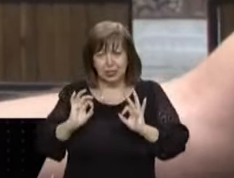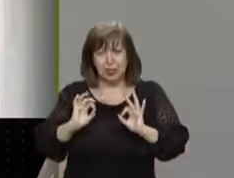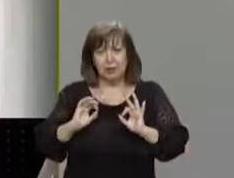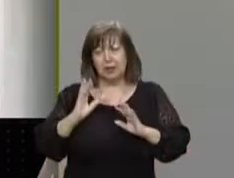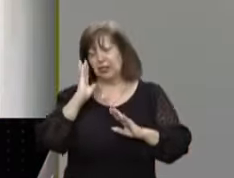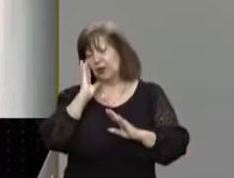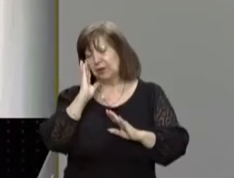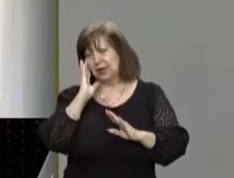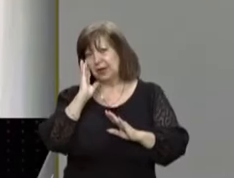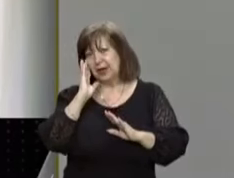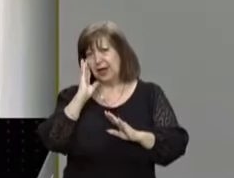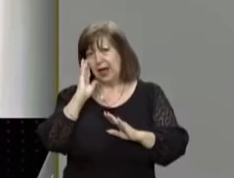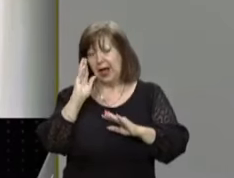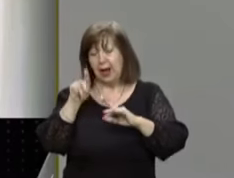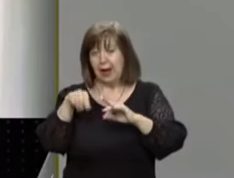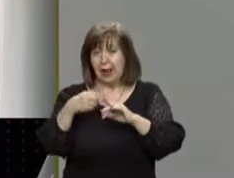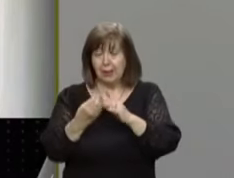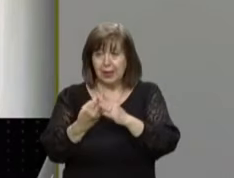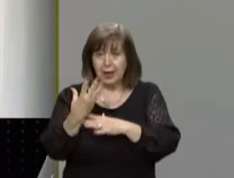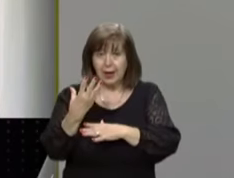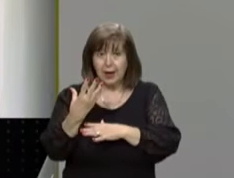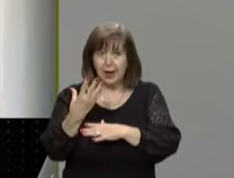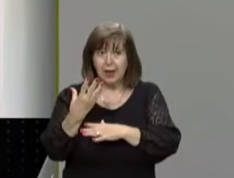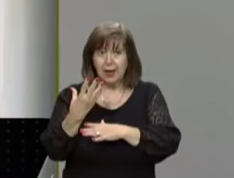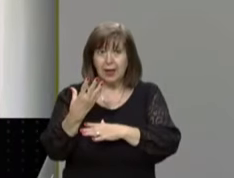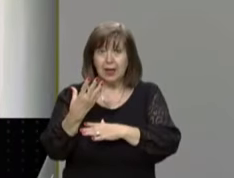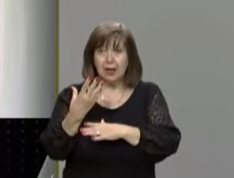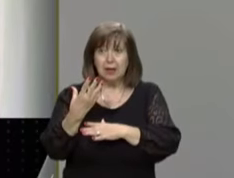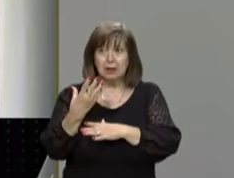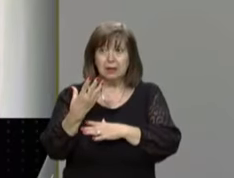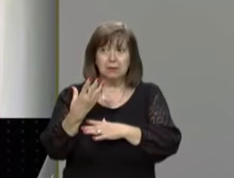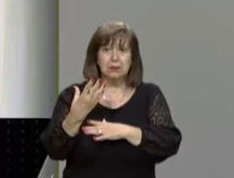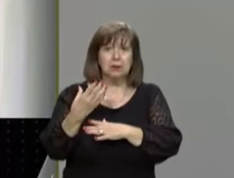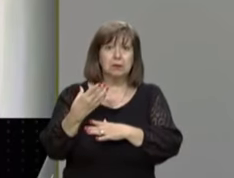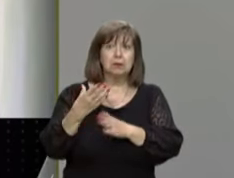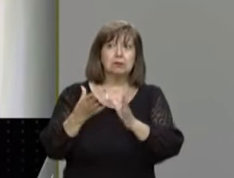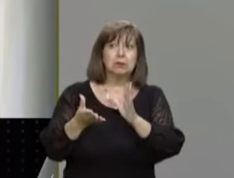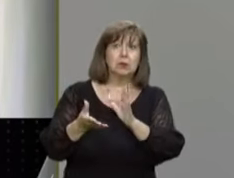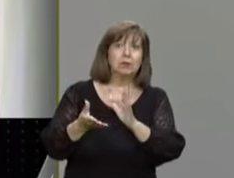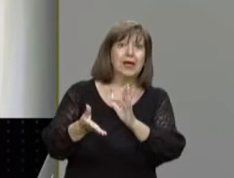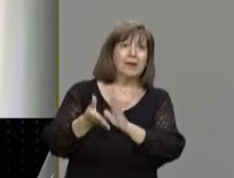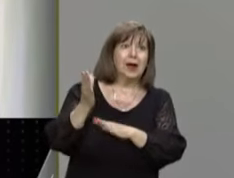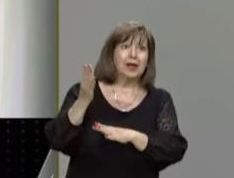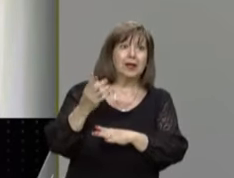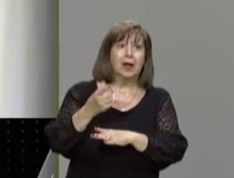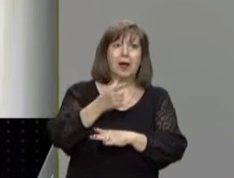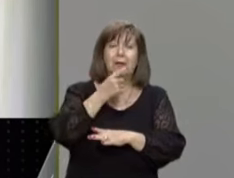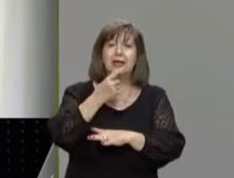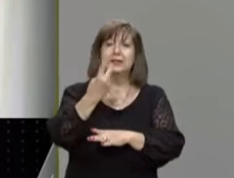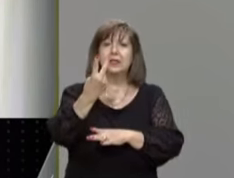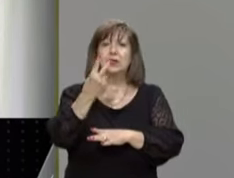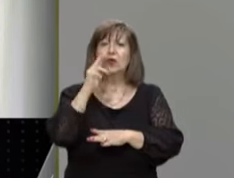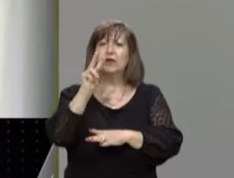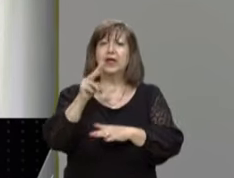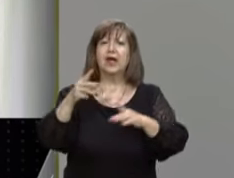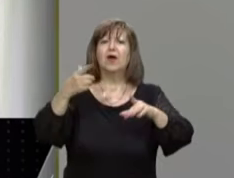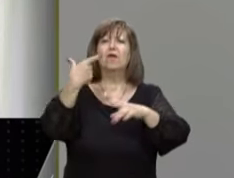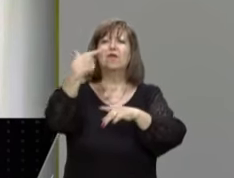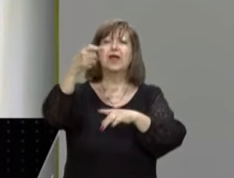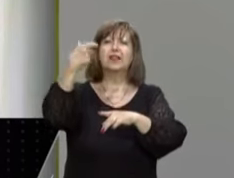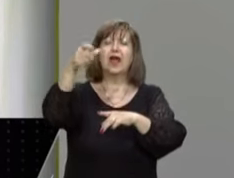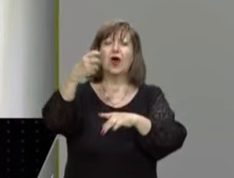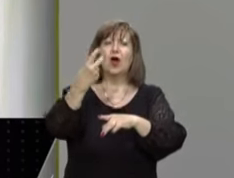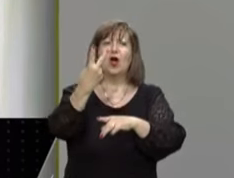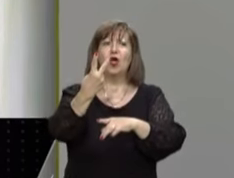y la moto se fue. Y hay un video donde que dos hombres llegar en moto y